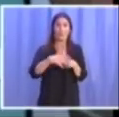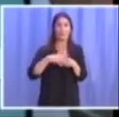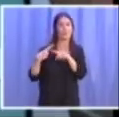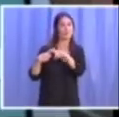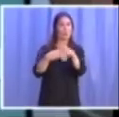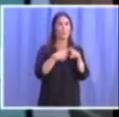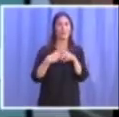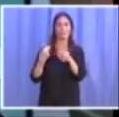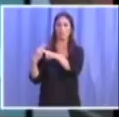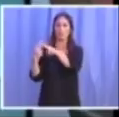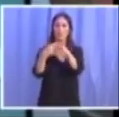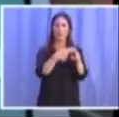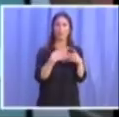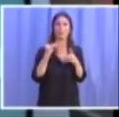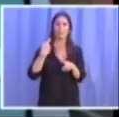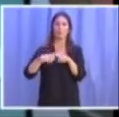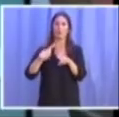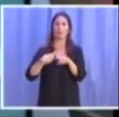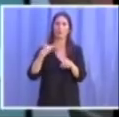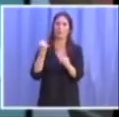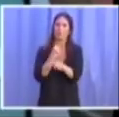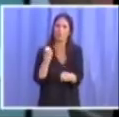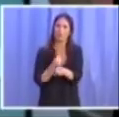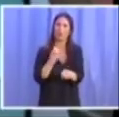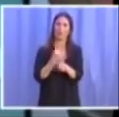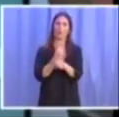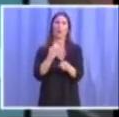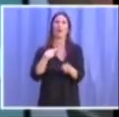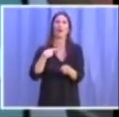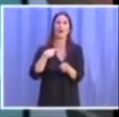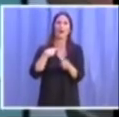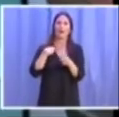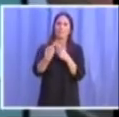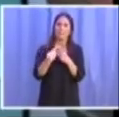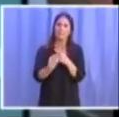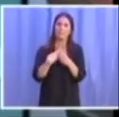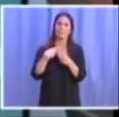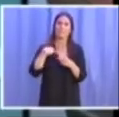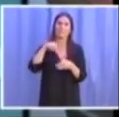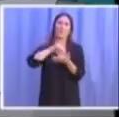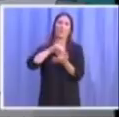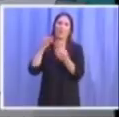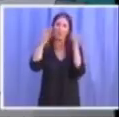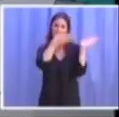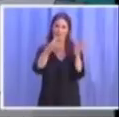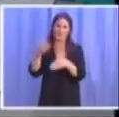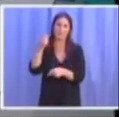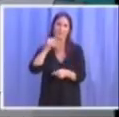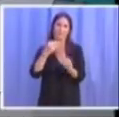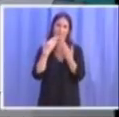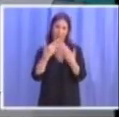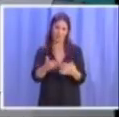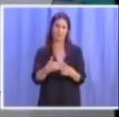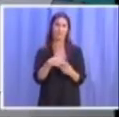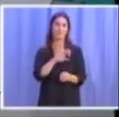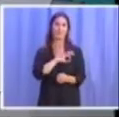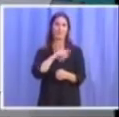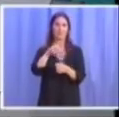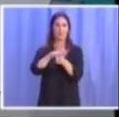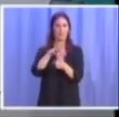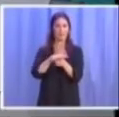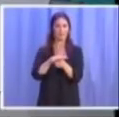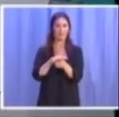muchas políticas y muchas trabajo, dormir, el poder tener aficiones. Termina su turno, gracias. Señora Gutiérrez, su modelo de